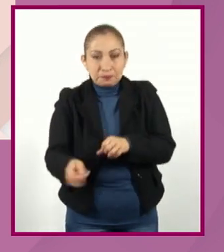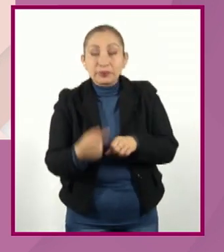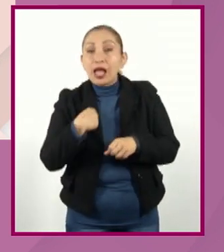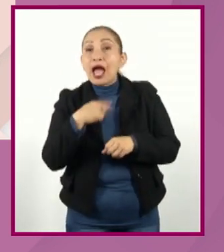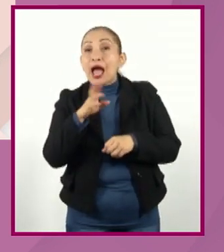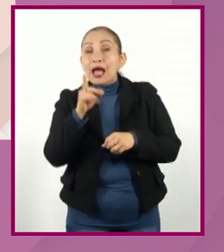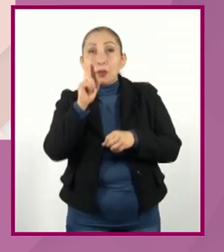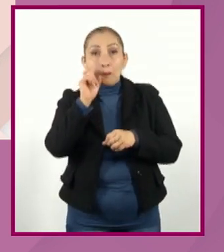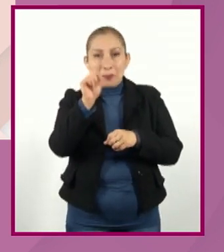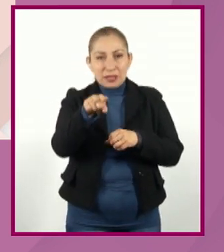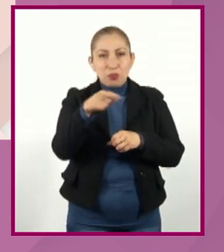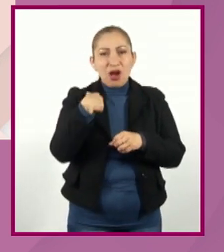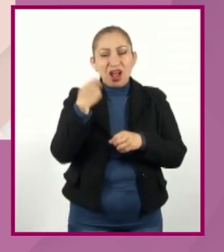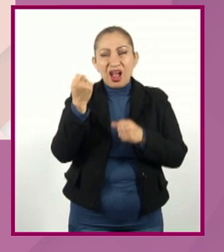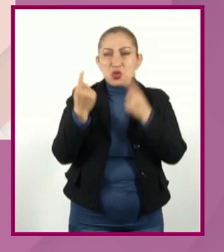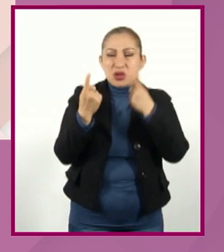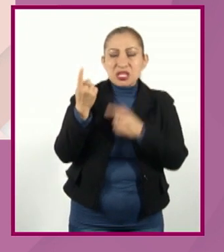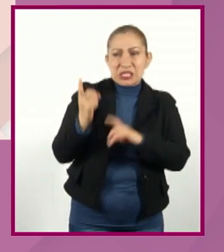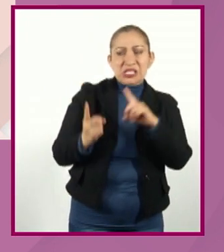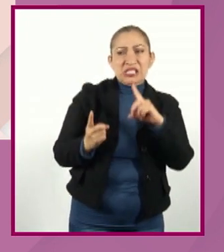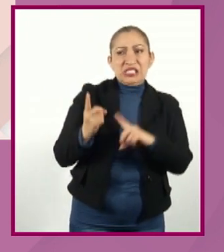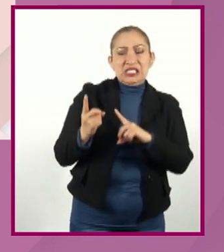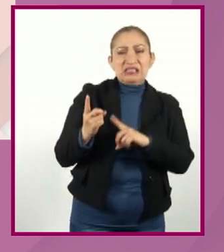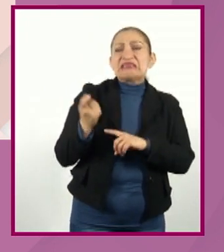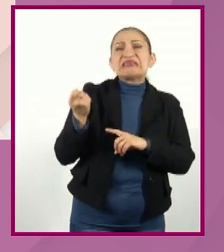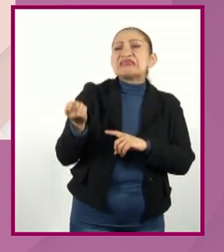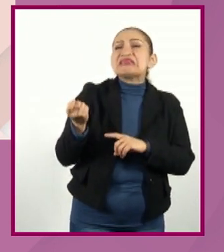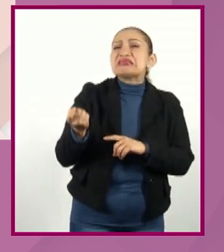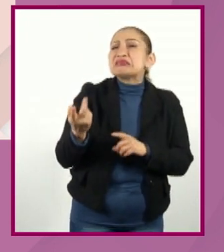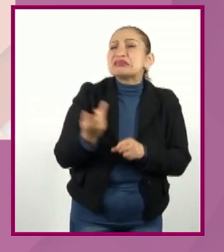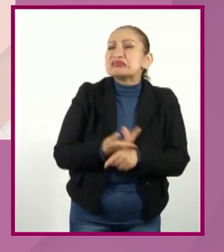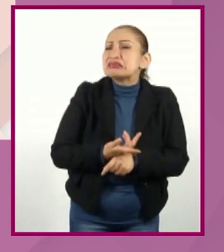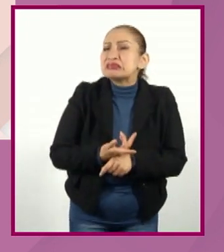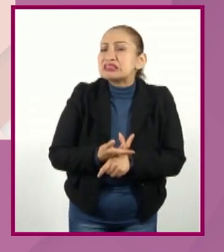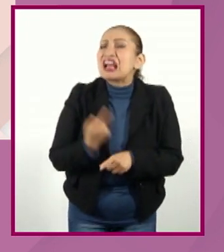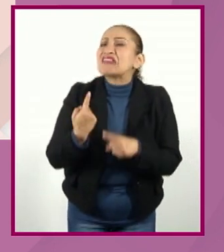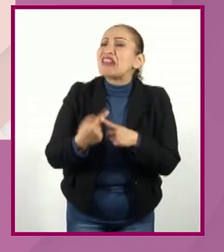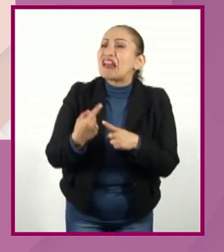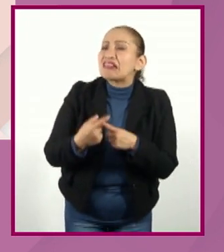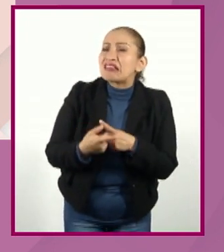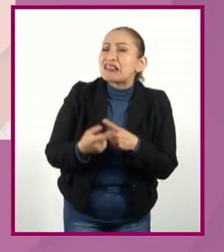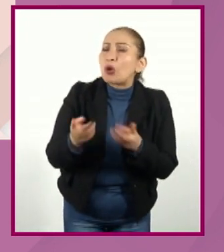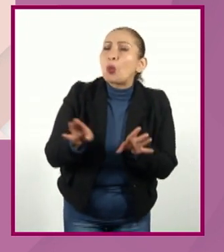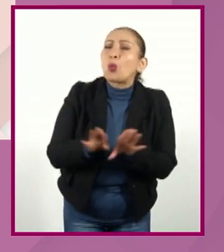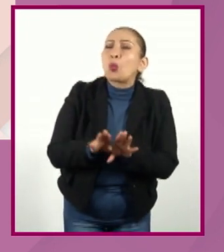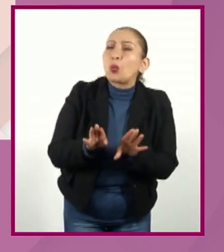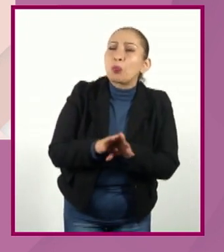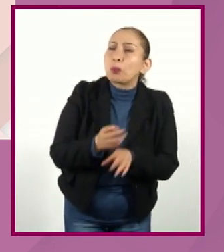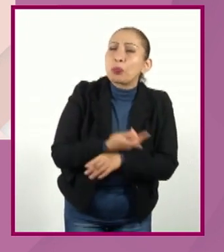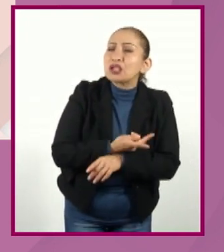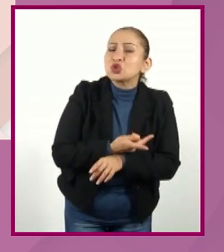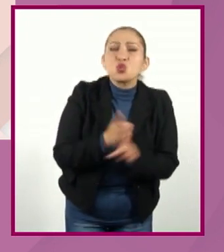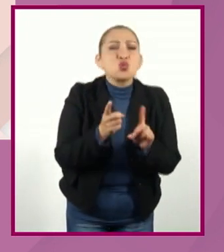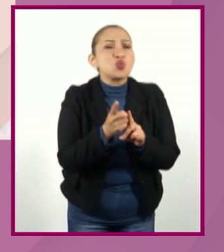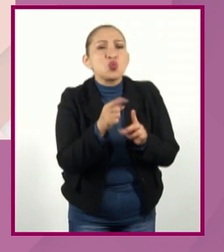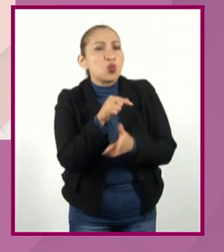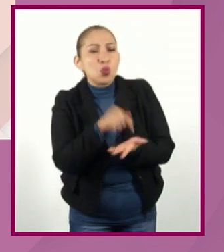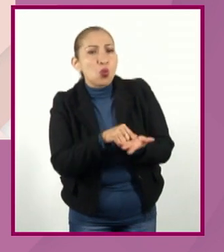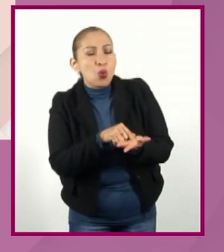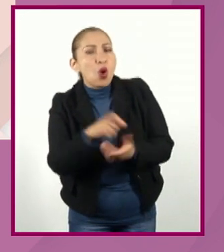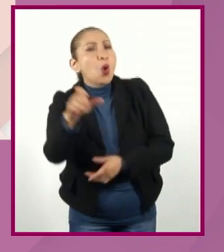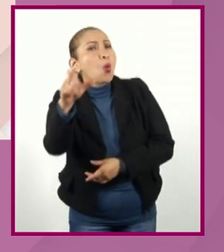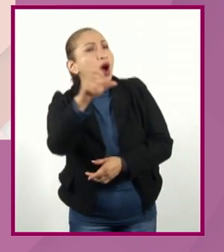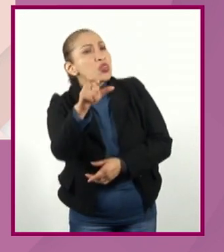dar respuesta a algunas de las preguntas sobre qué, quién, cómo, dónde,